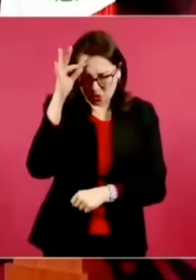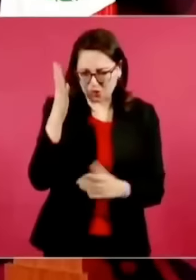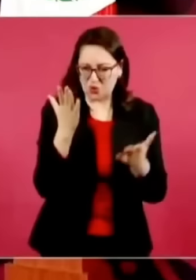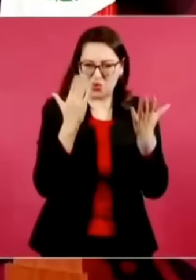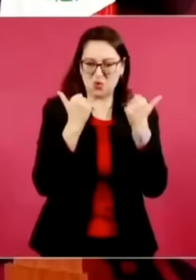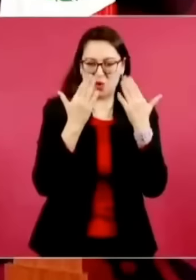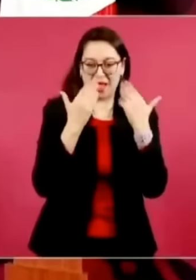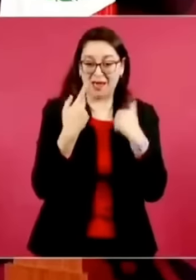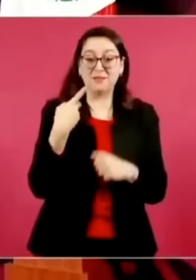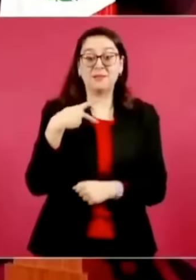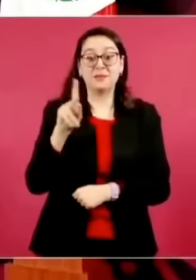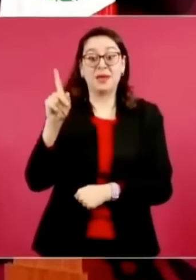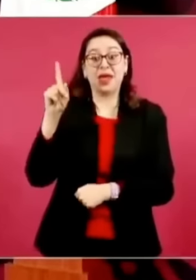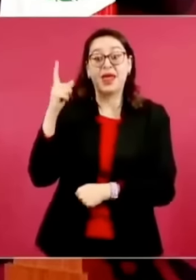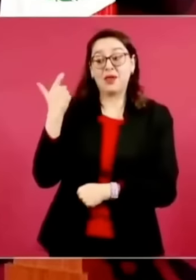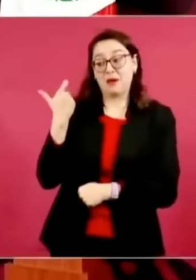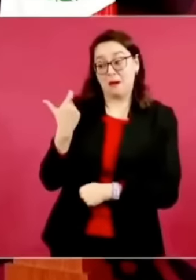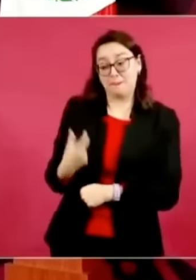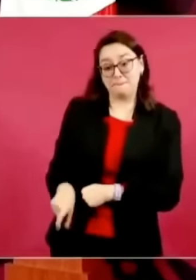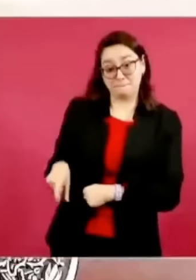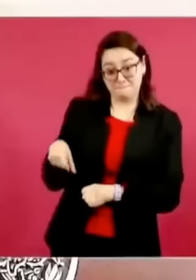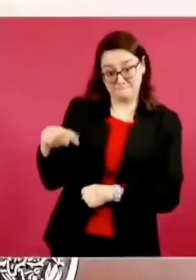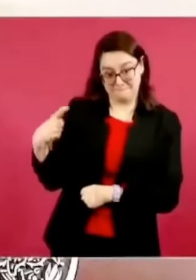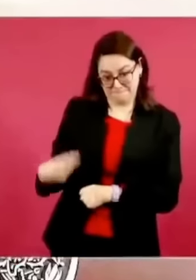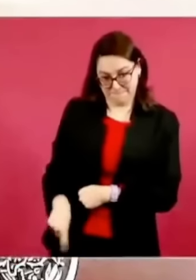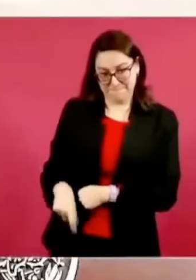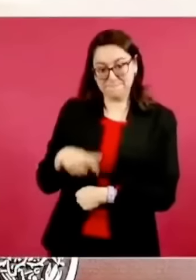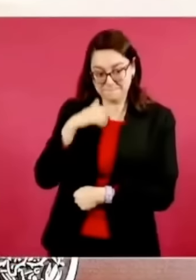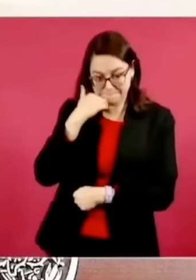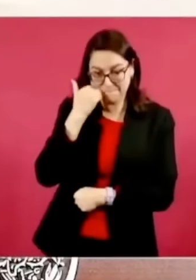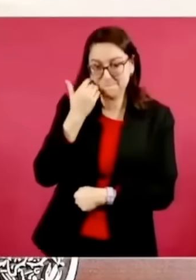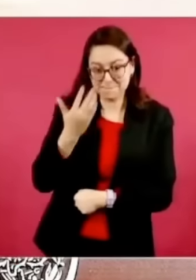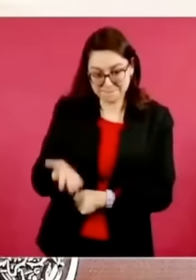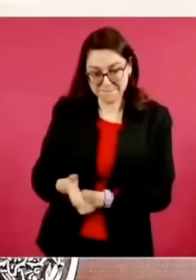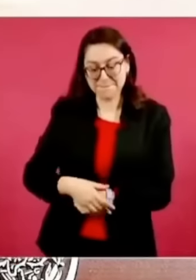lógico, sí, suena metálico.